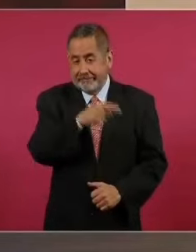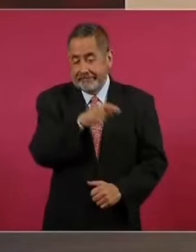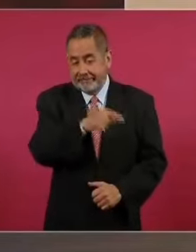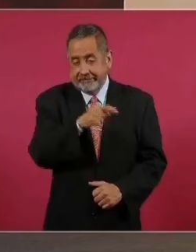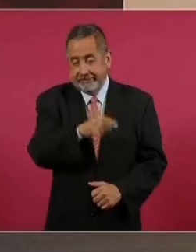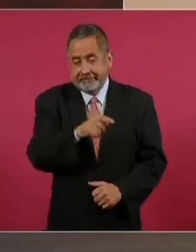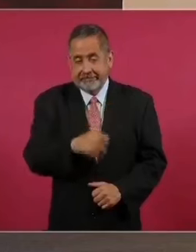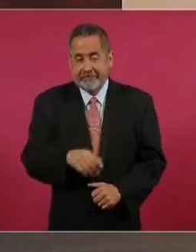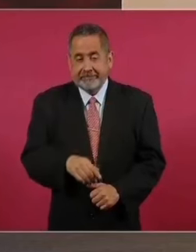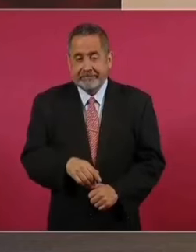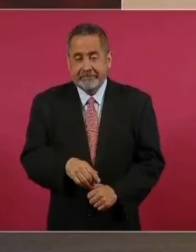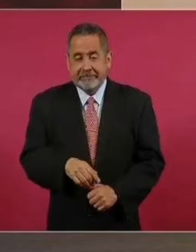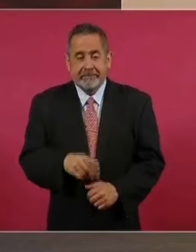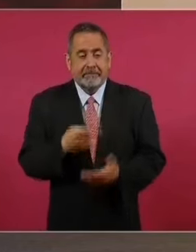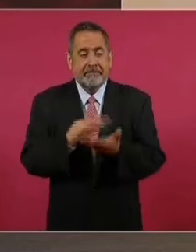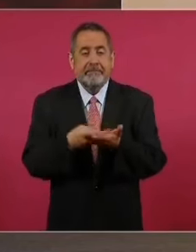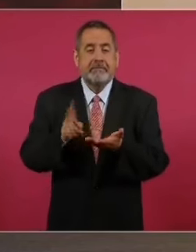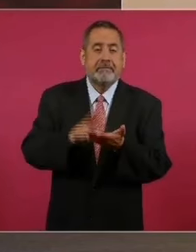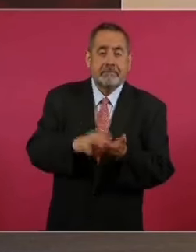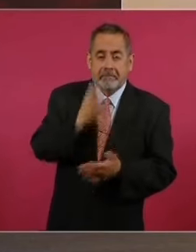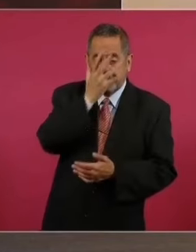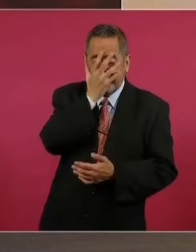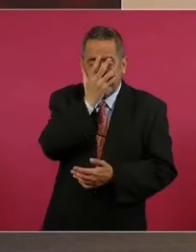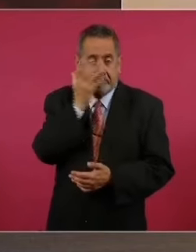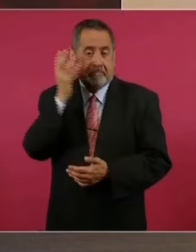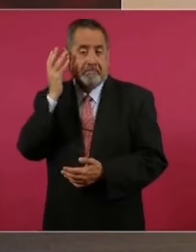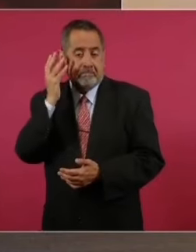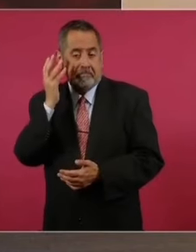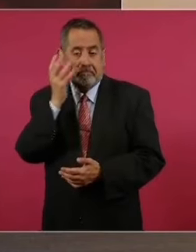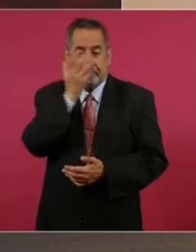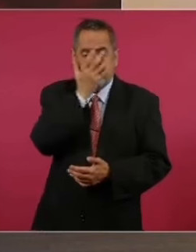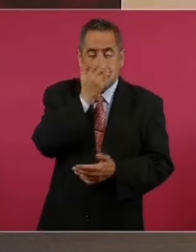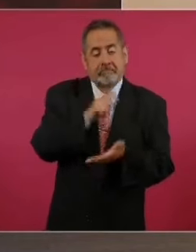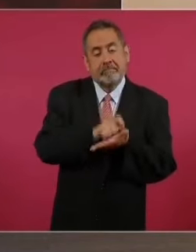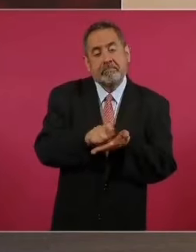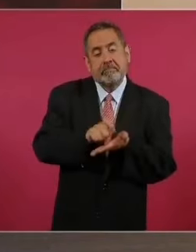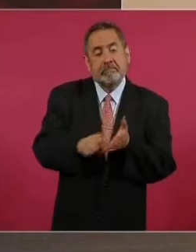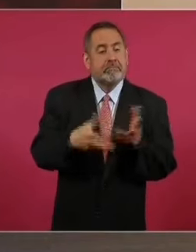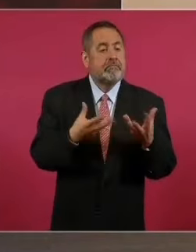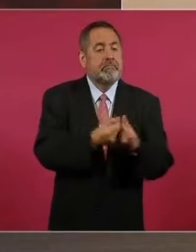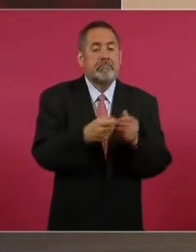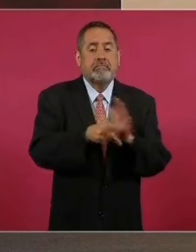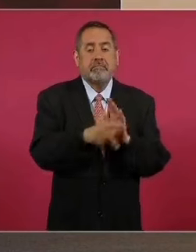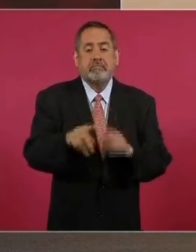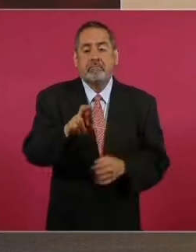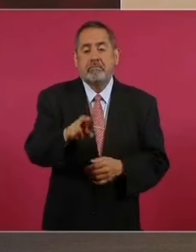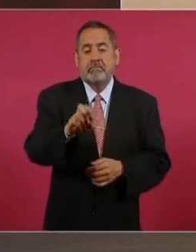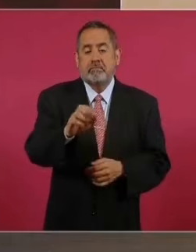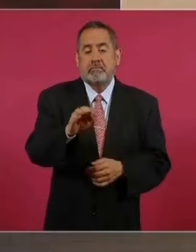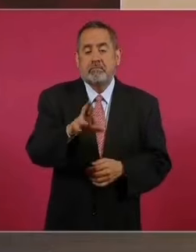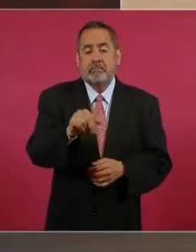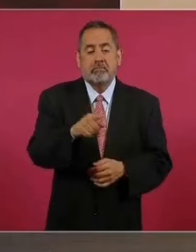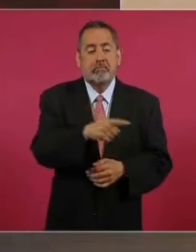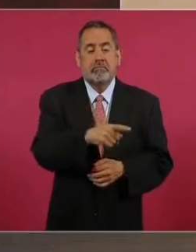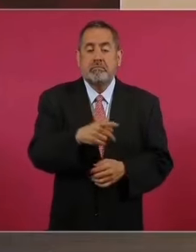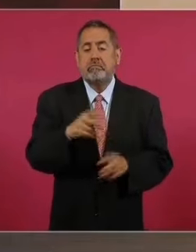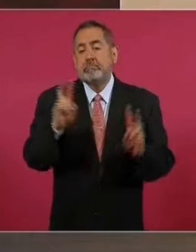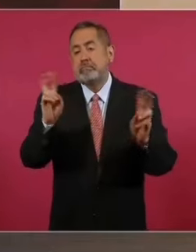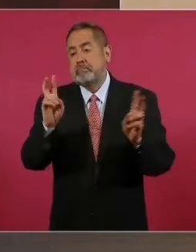responsable del asesinato del joven de la normal de Ayotzinapa se fugó